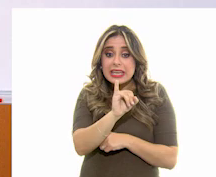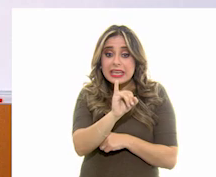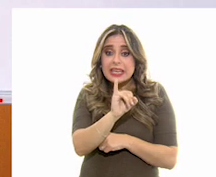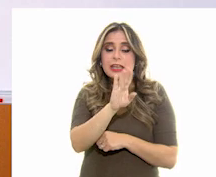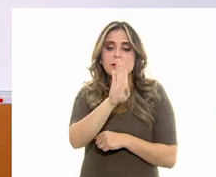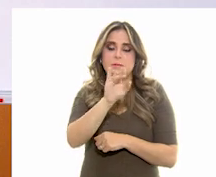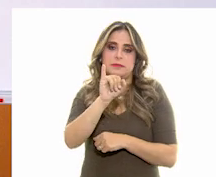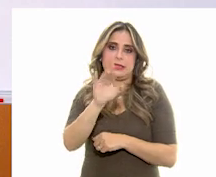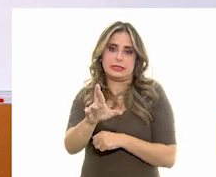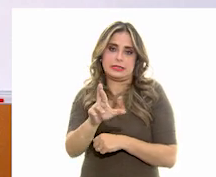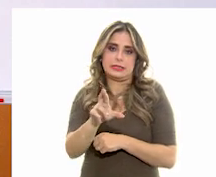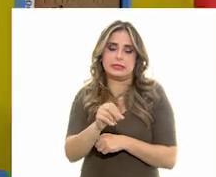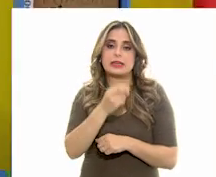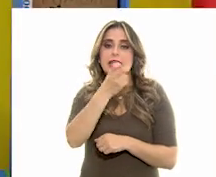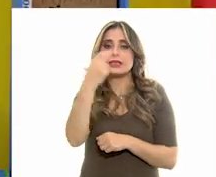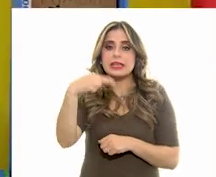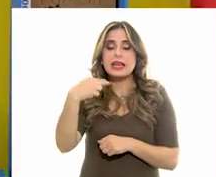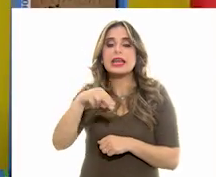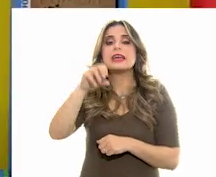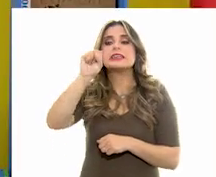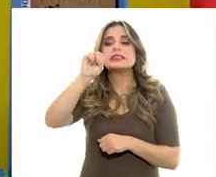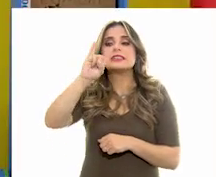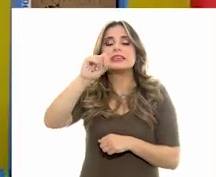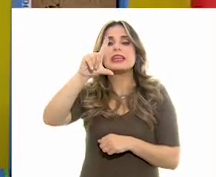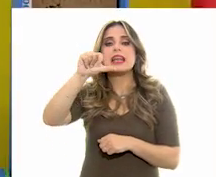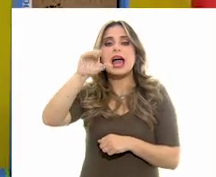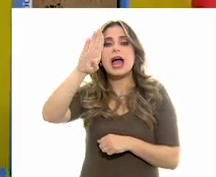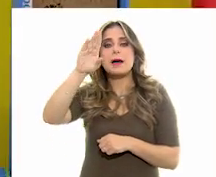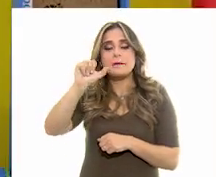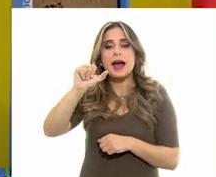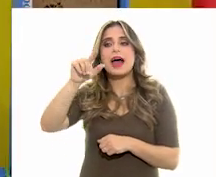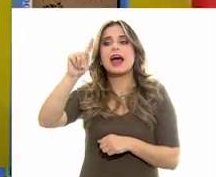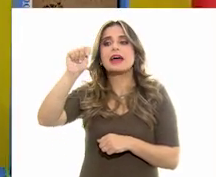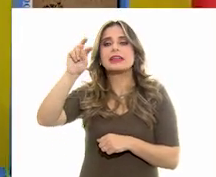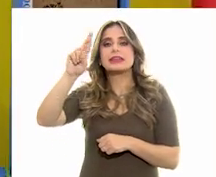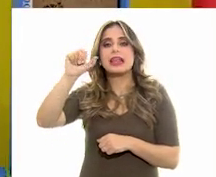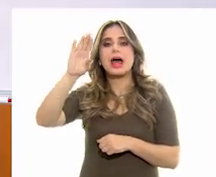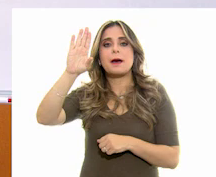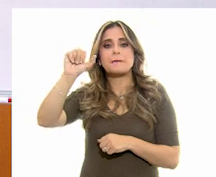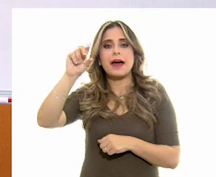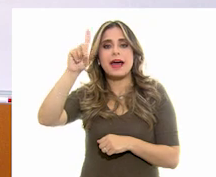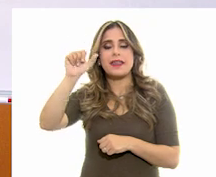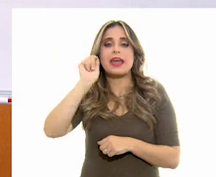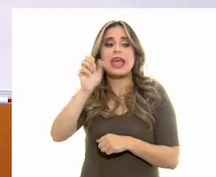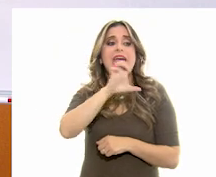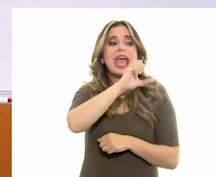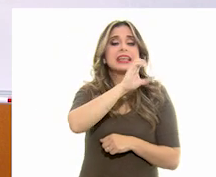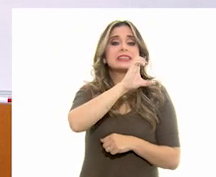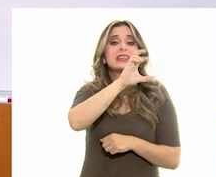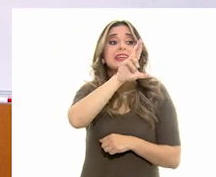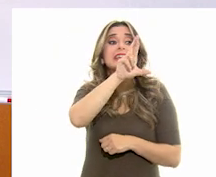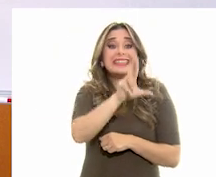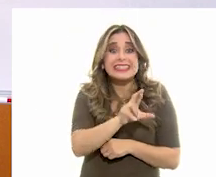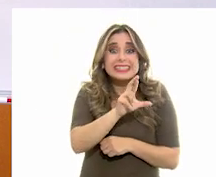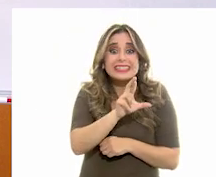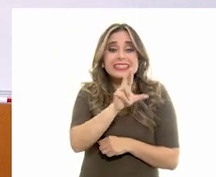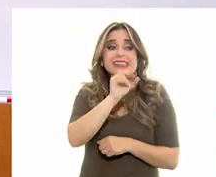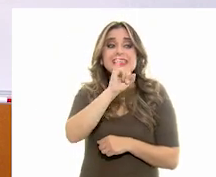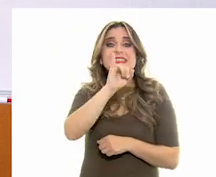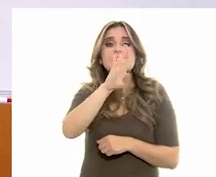R. Y a eso se le llama sílaba trabada, maestra. Así es. Y entonces, conforme vayamos